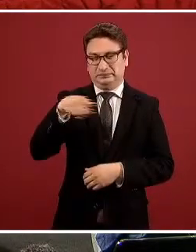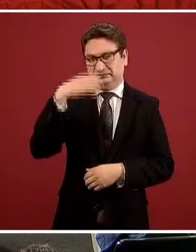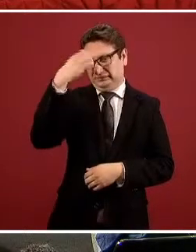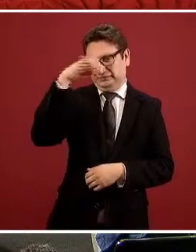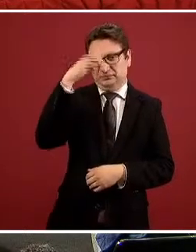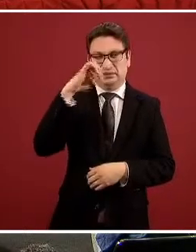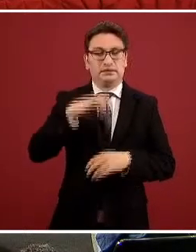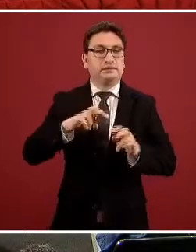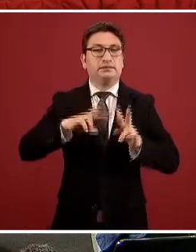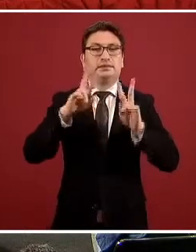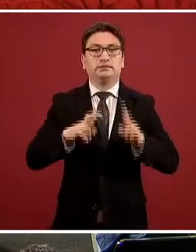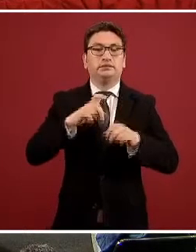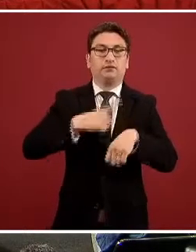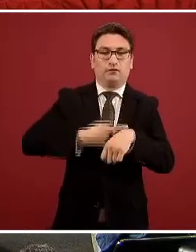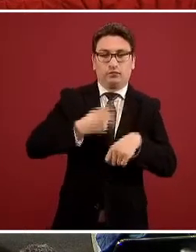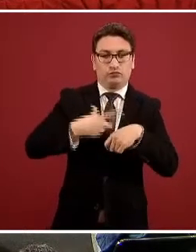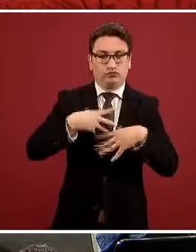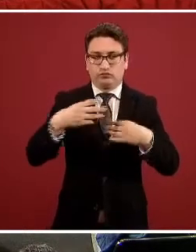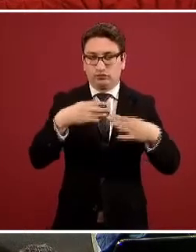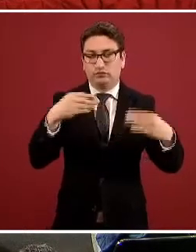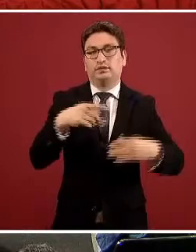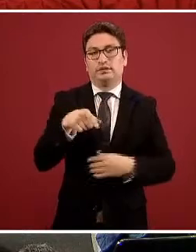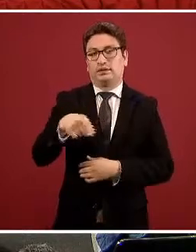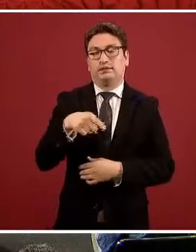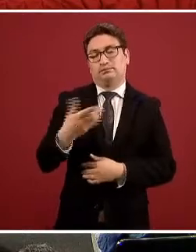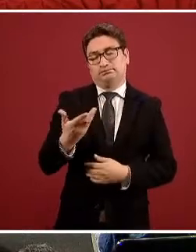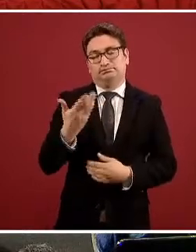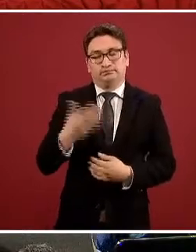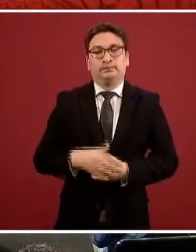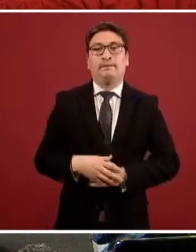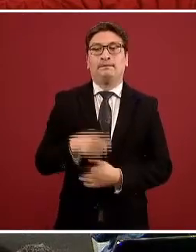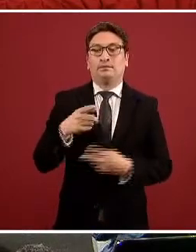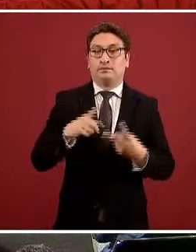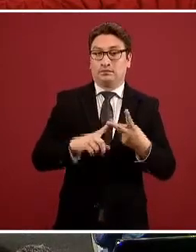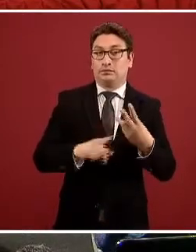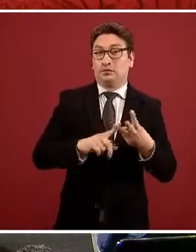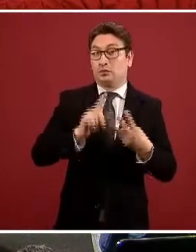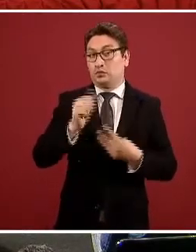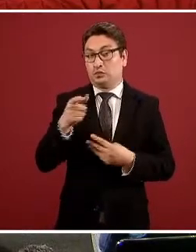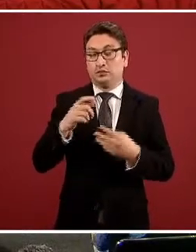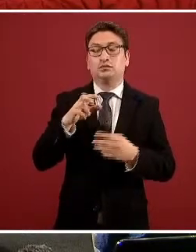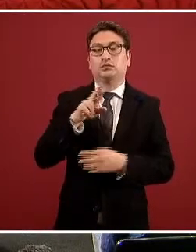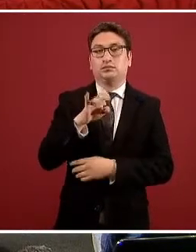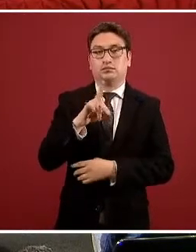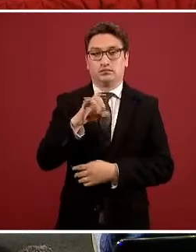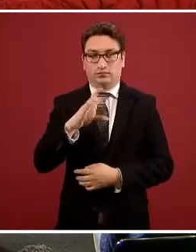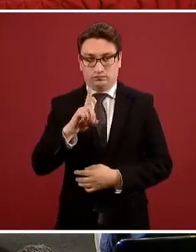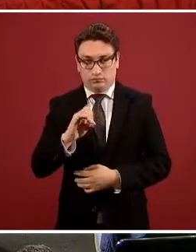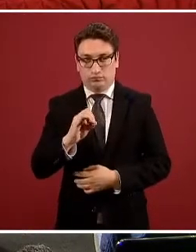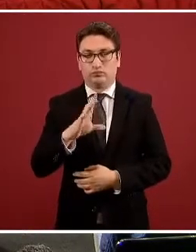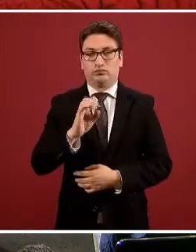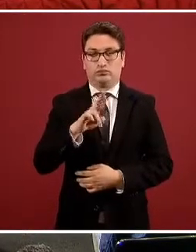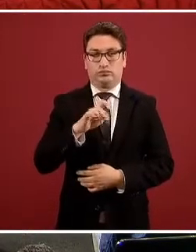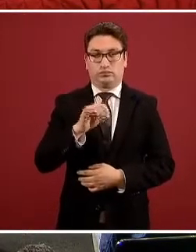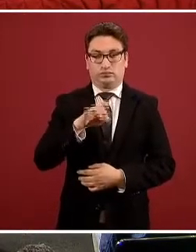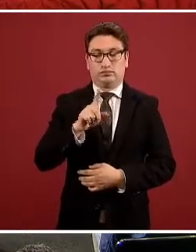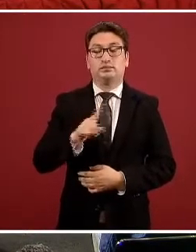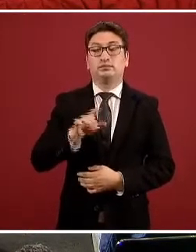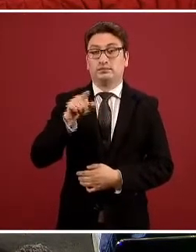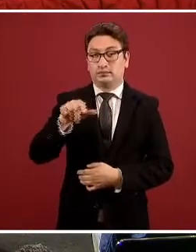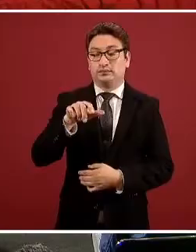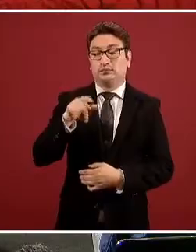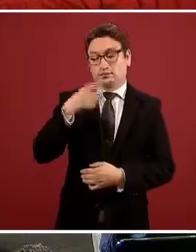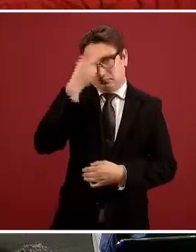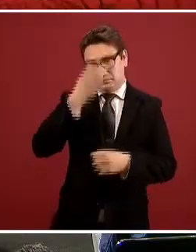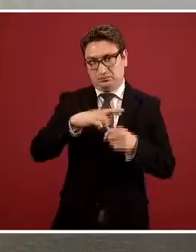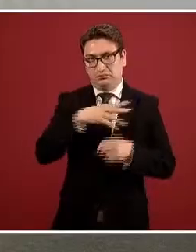en enfermedades infecciosas, él es infectólogo. Y nos acompaña también el doctor Ricardo Cortés Alcalá, director general de Promoción de la